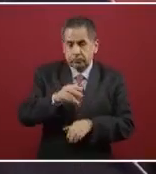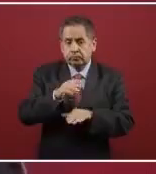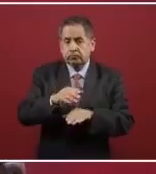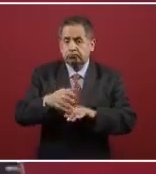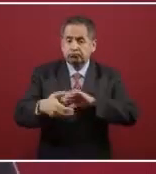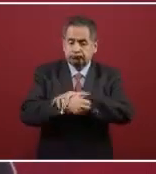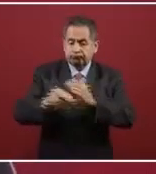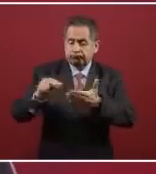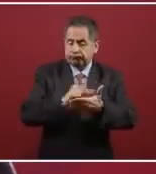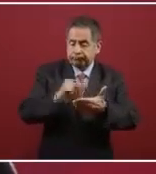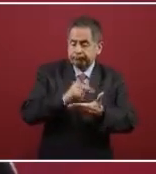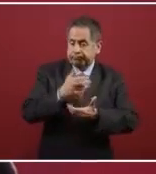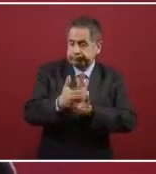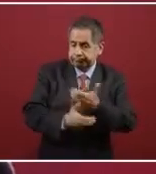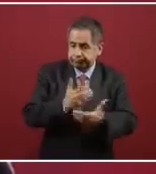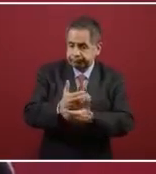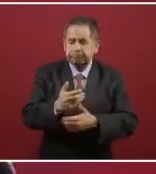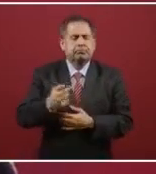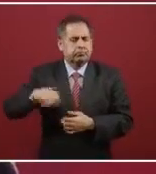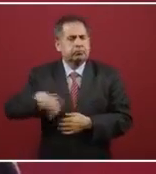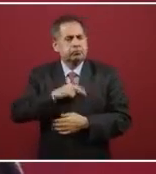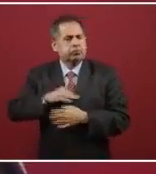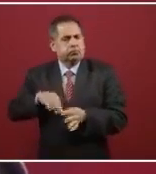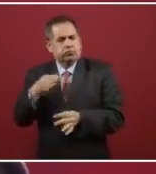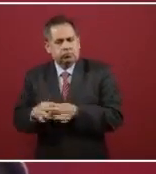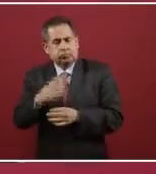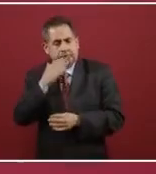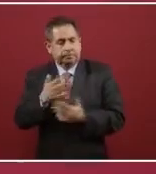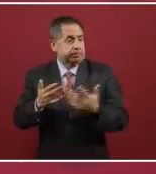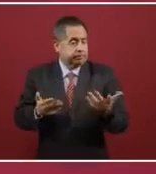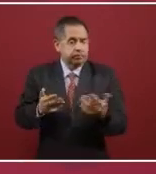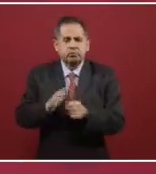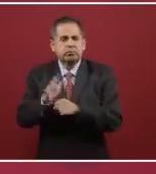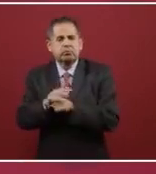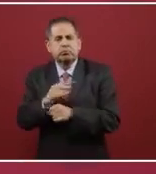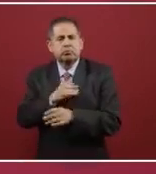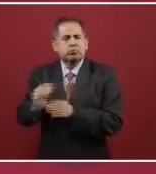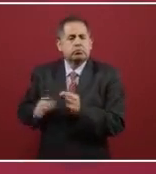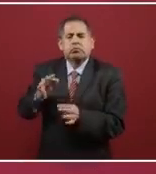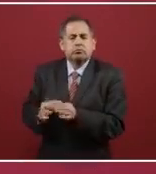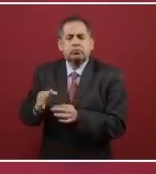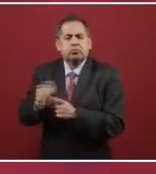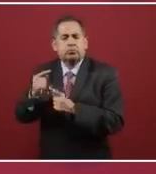cumplir con nuestros compromisos. y parte de los compromisos es que